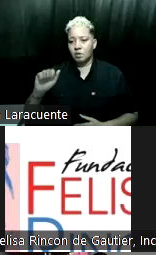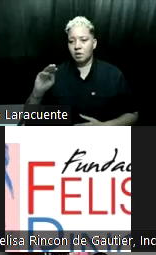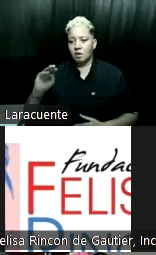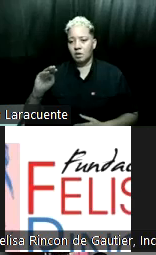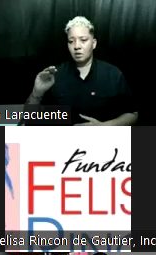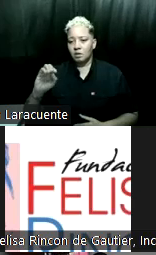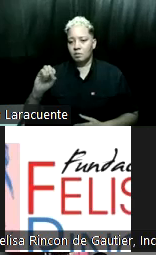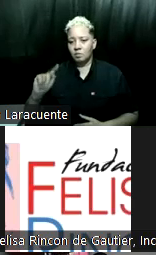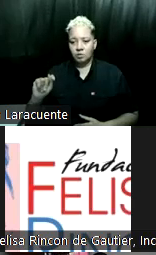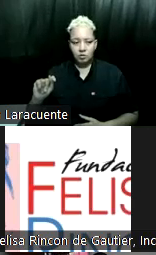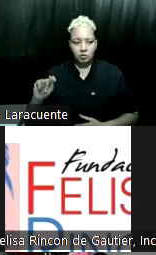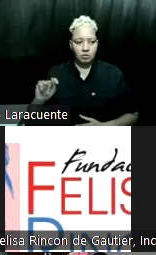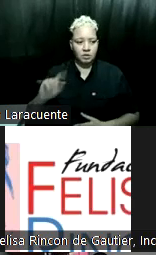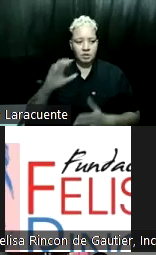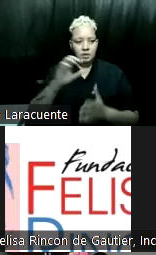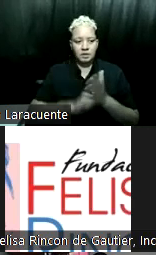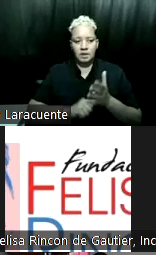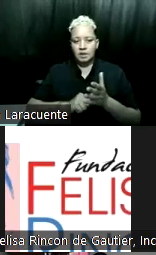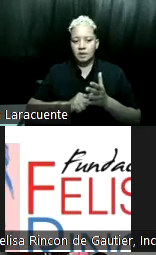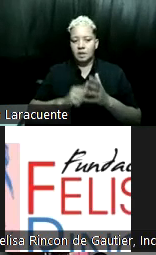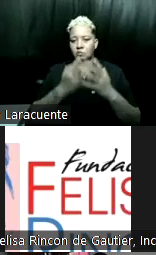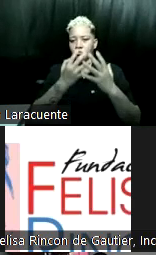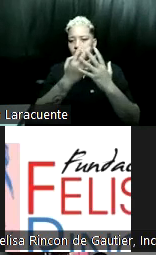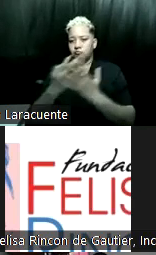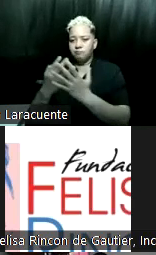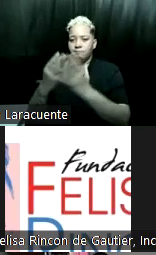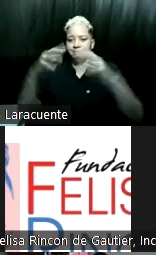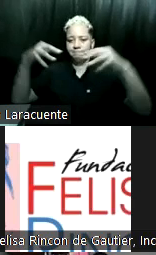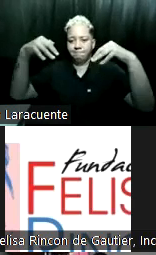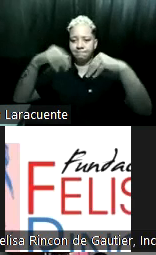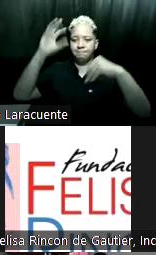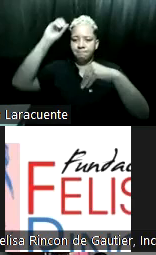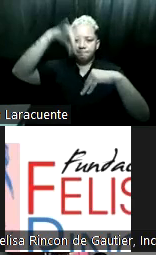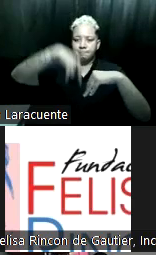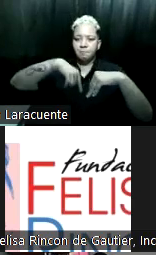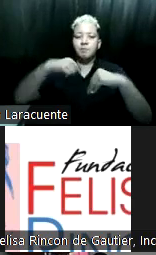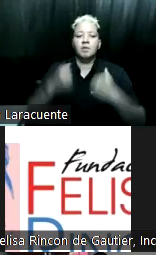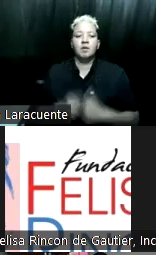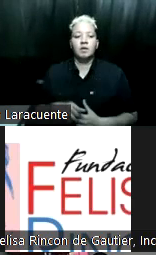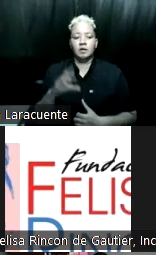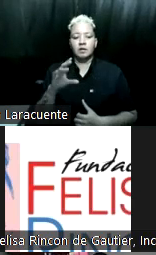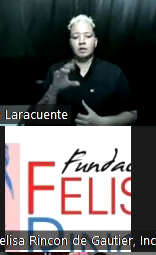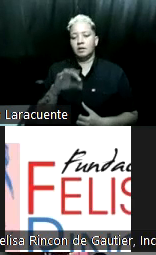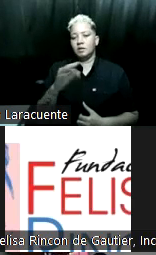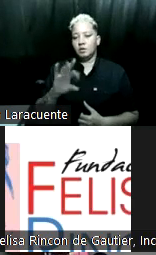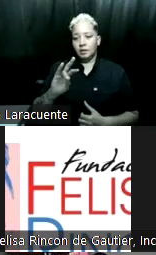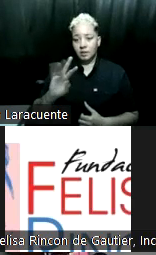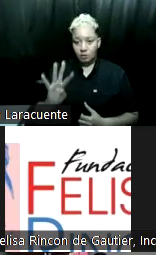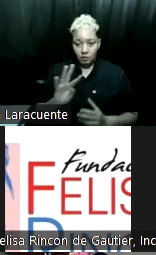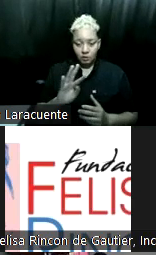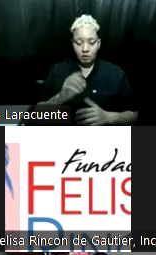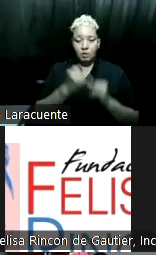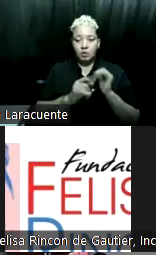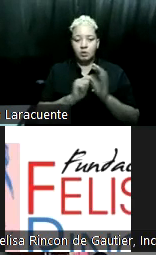identificó a Samot quitando la malla en su última temporada, 1974. Eh,